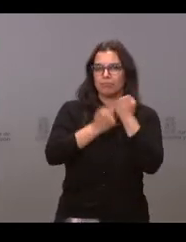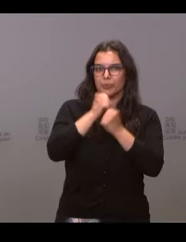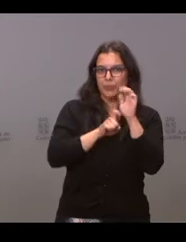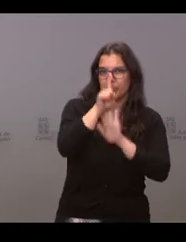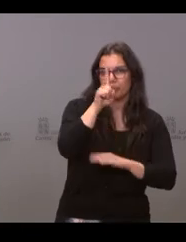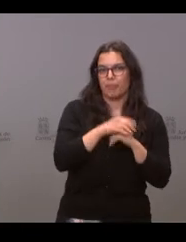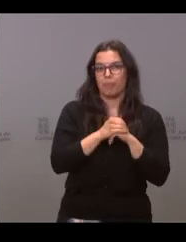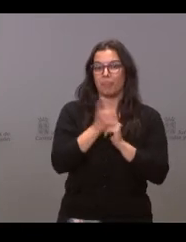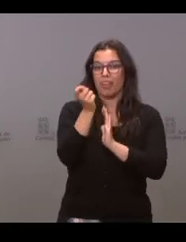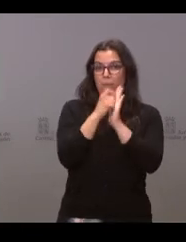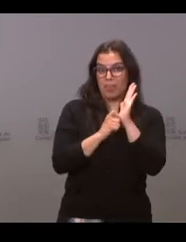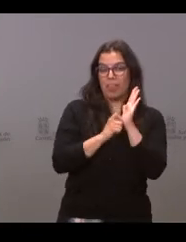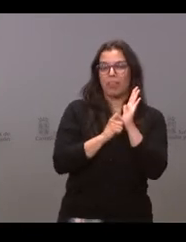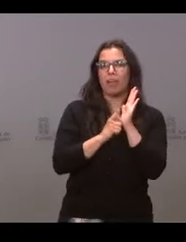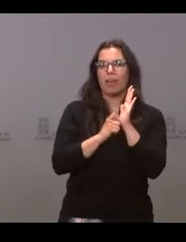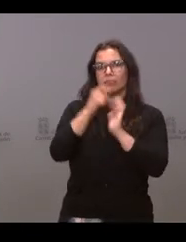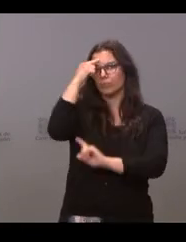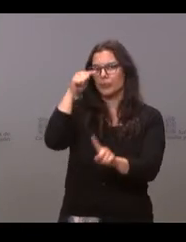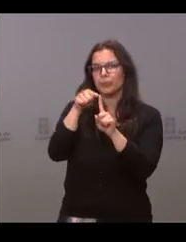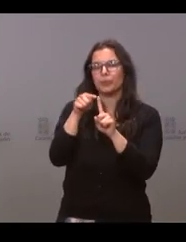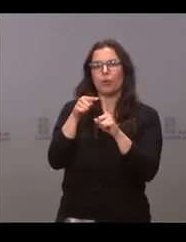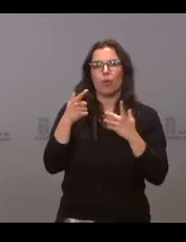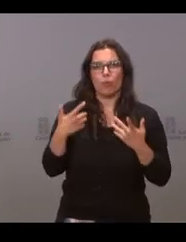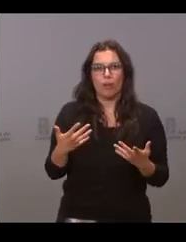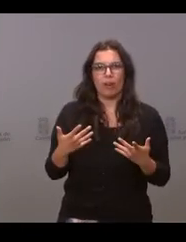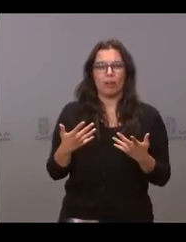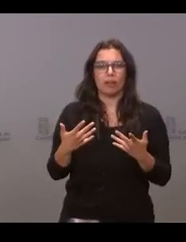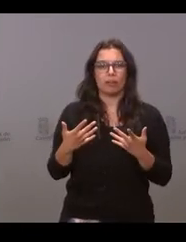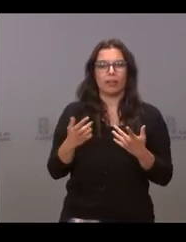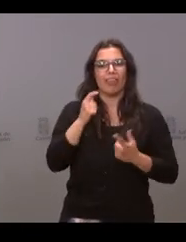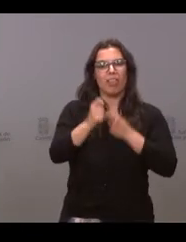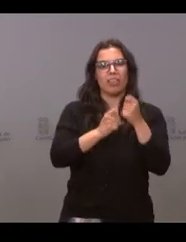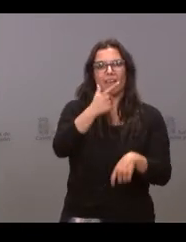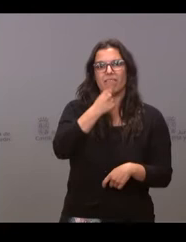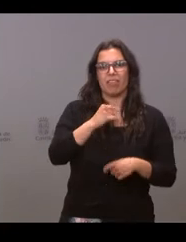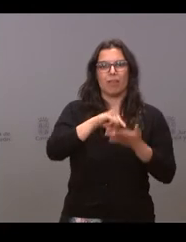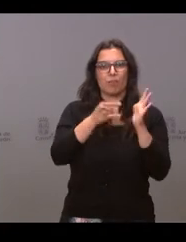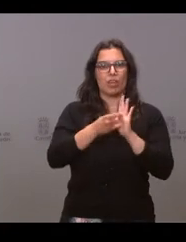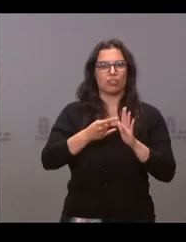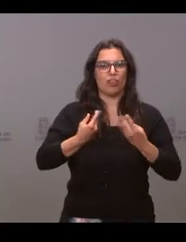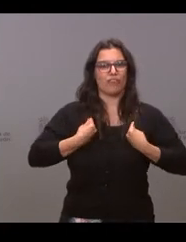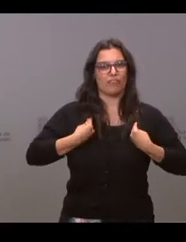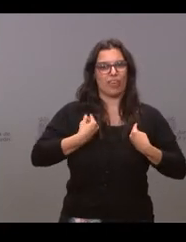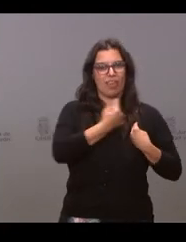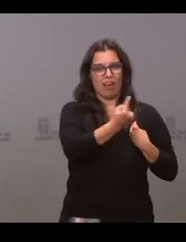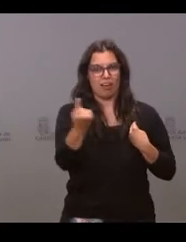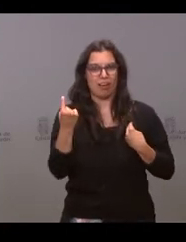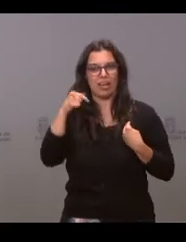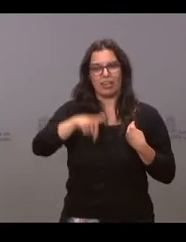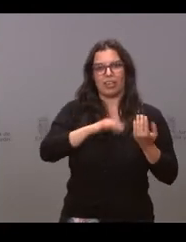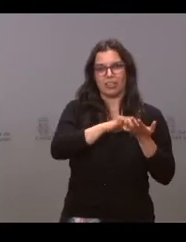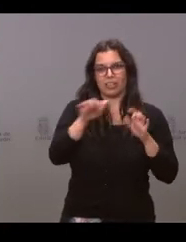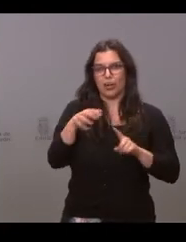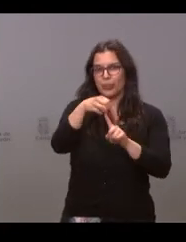que tienen como objetivo hacer más fácil los proyectos de vida en castilla y león y pivotar sobre